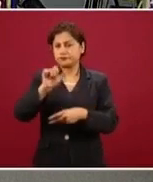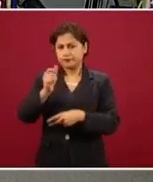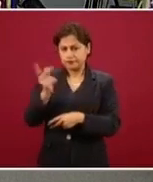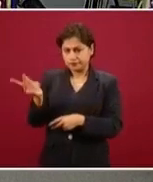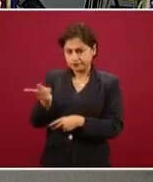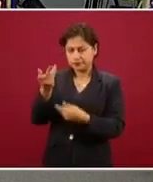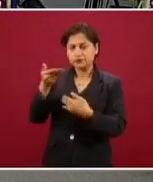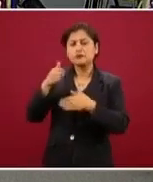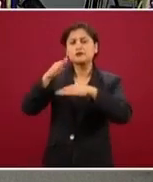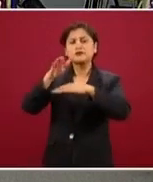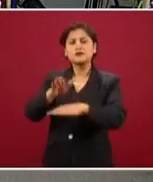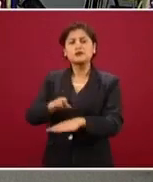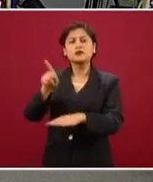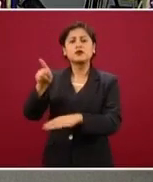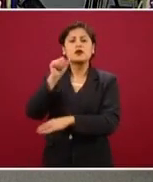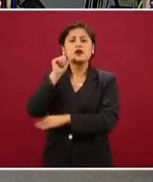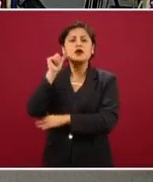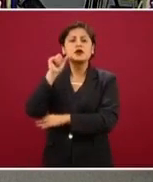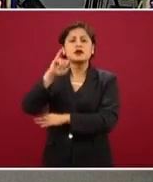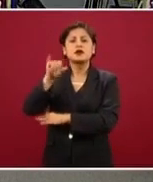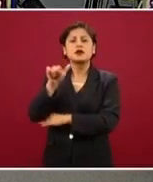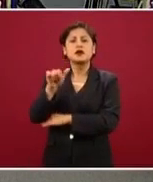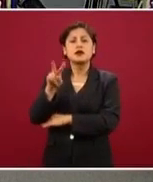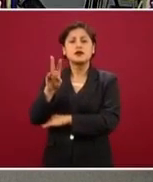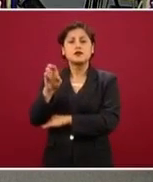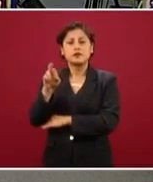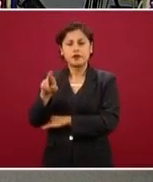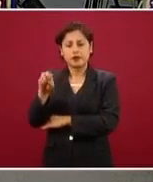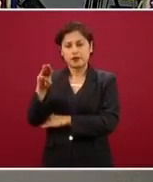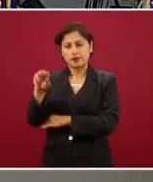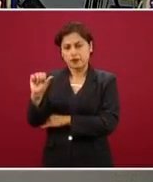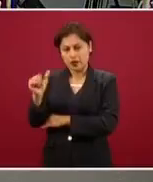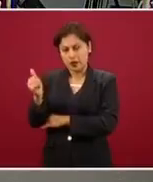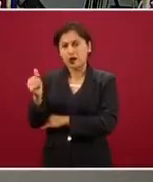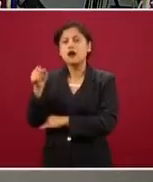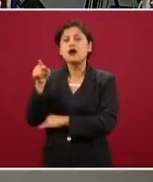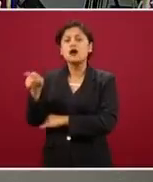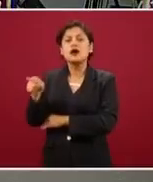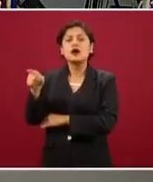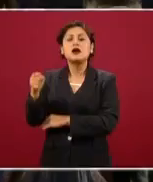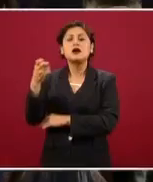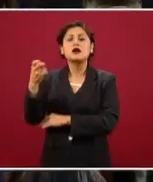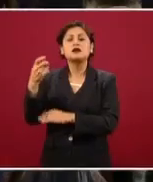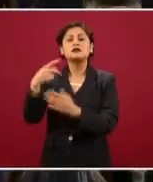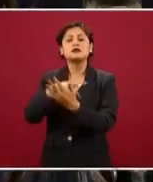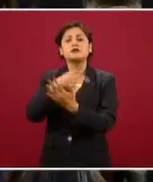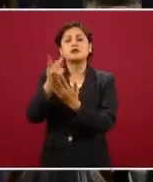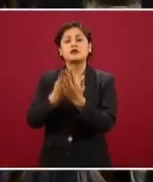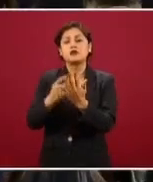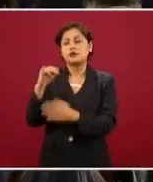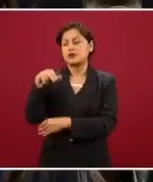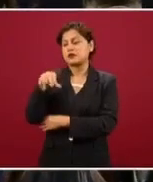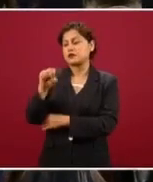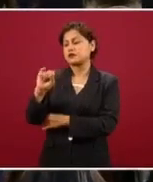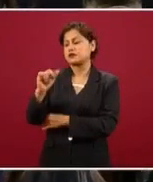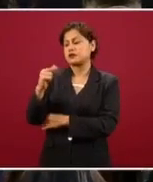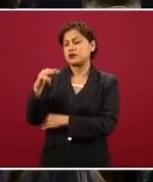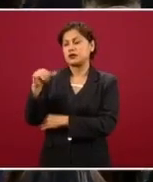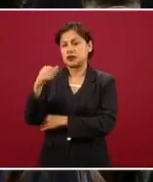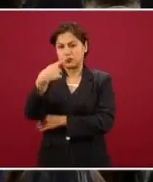conocer sobre Javier May durante ese programa insignia que es de su gobierno, ¿qué información